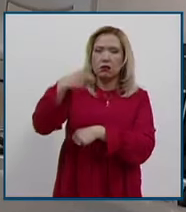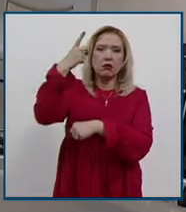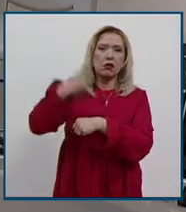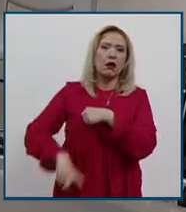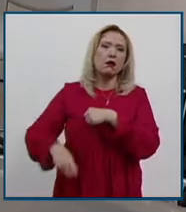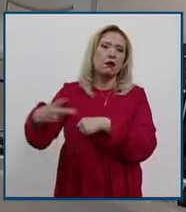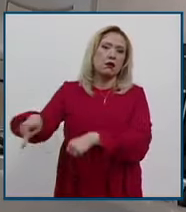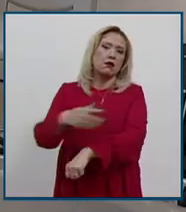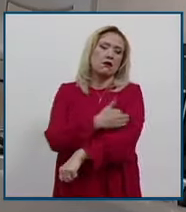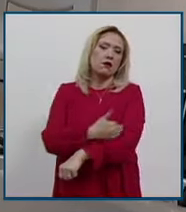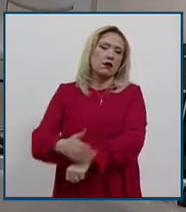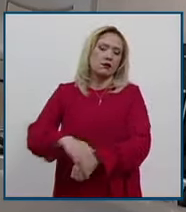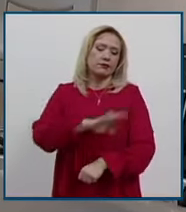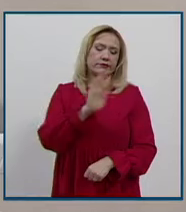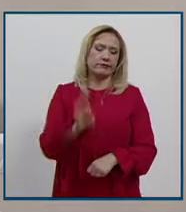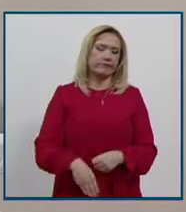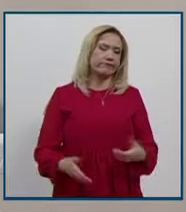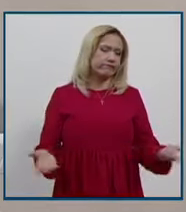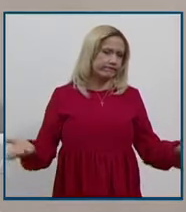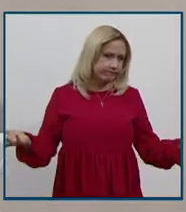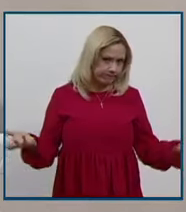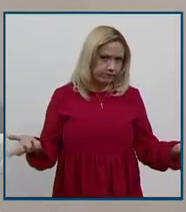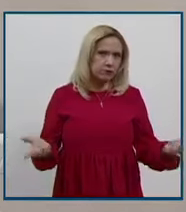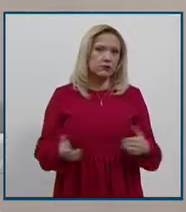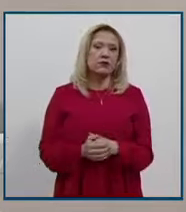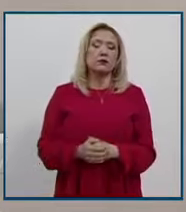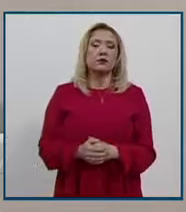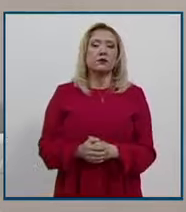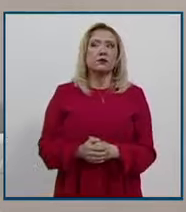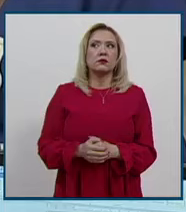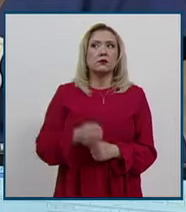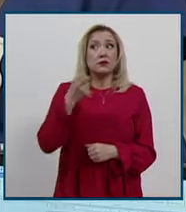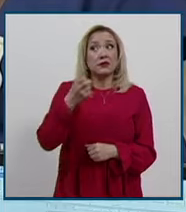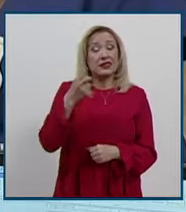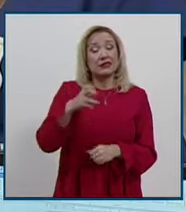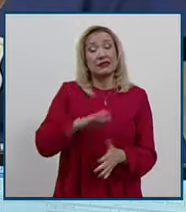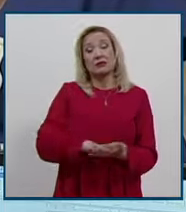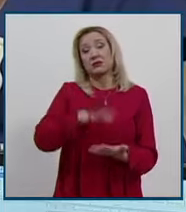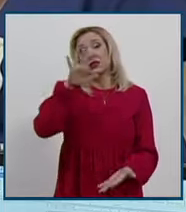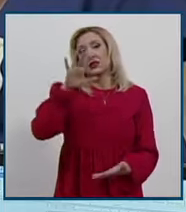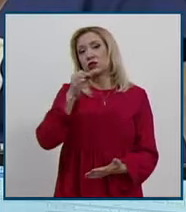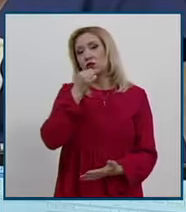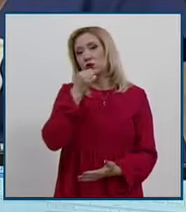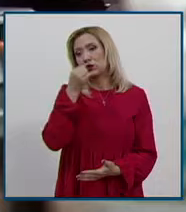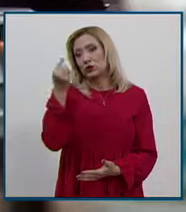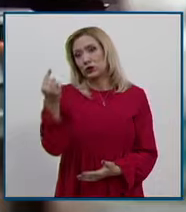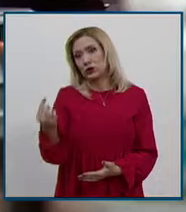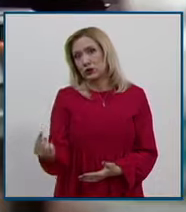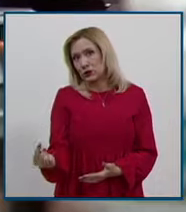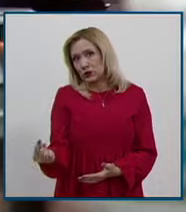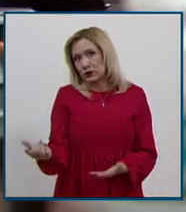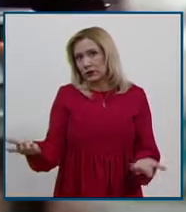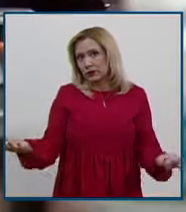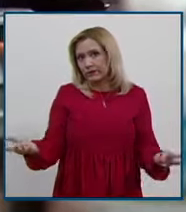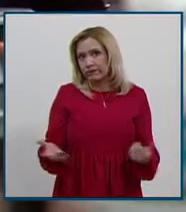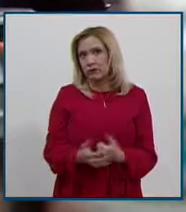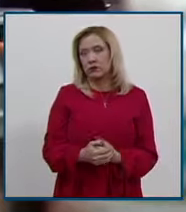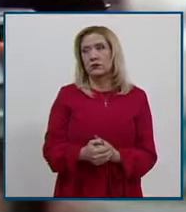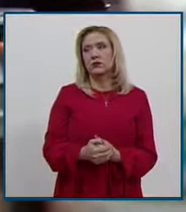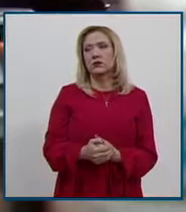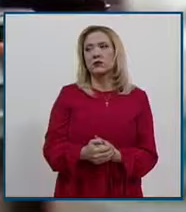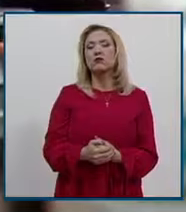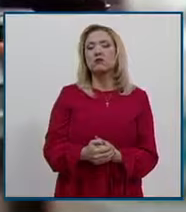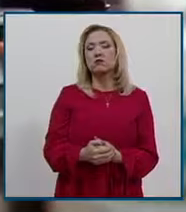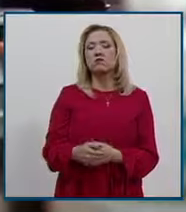indirectas de un delito por concepto de reparación del daño en especial al tratarse de personas menores de edad revocó la